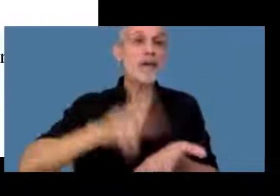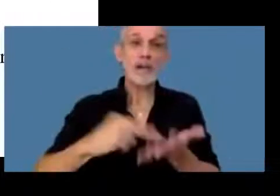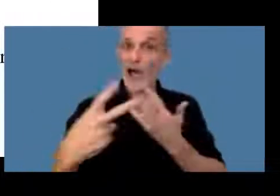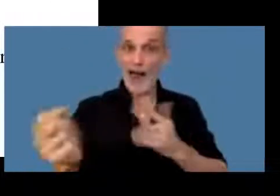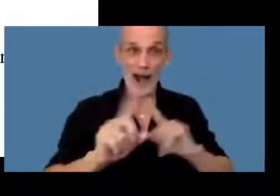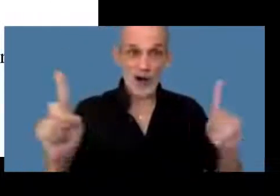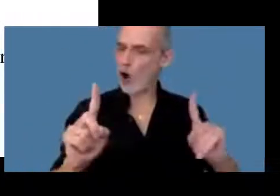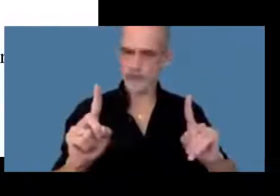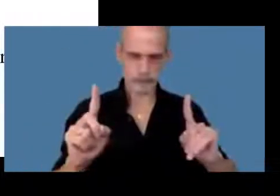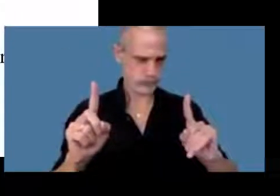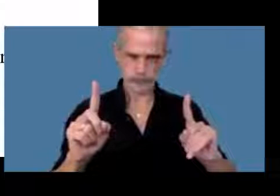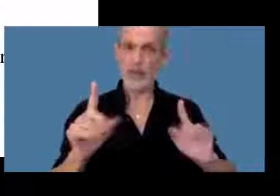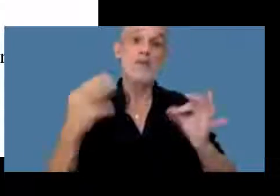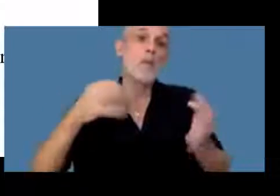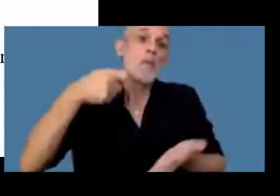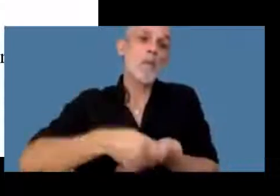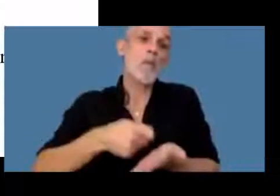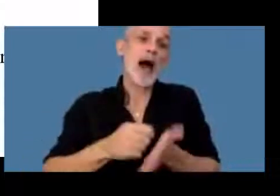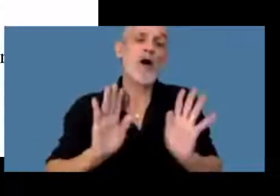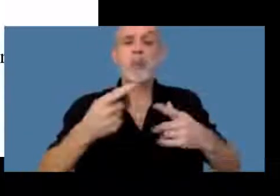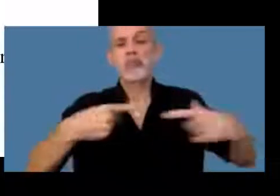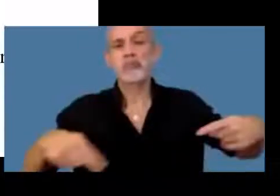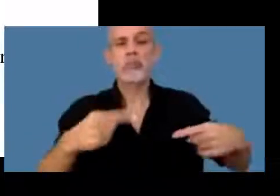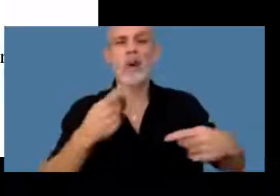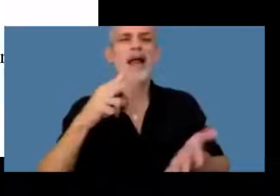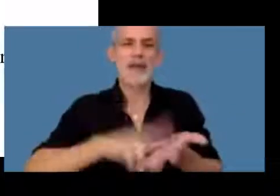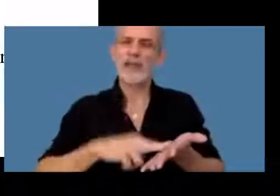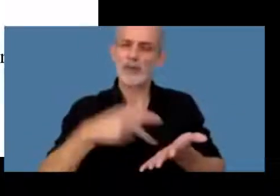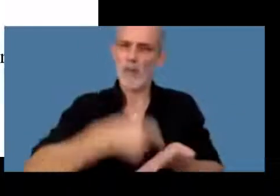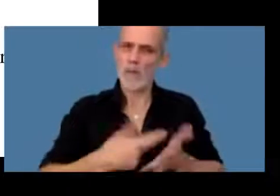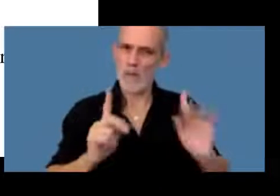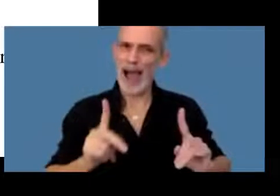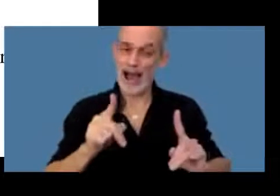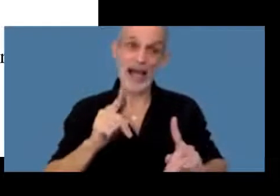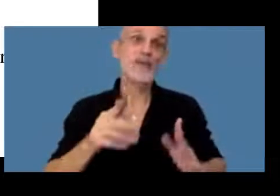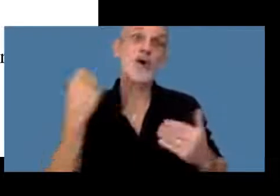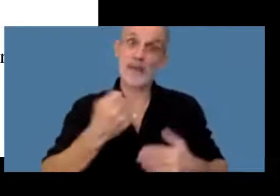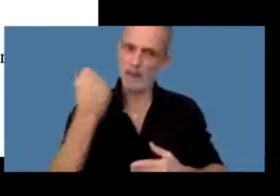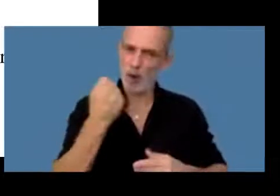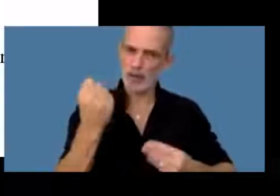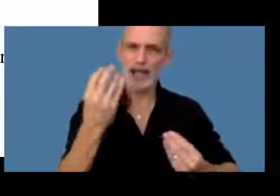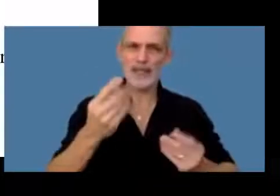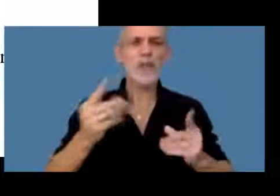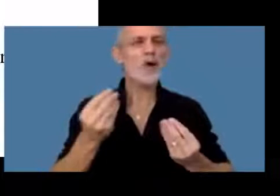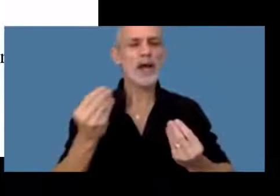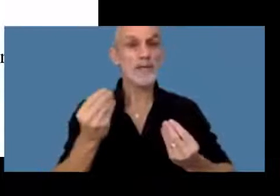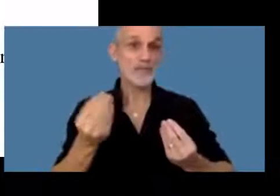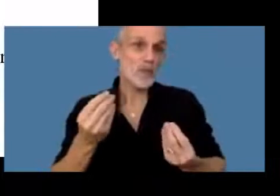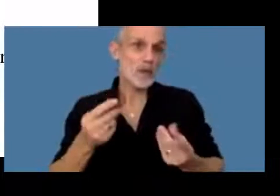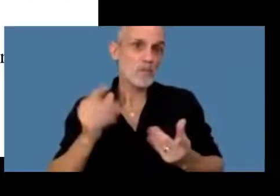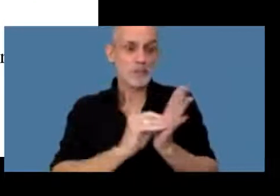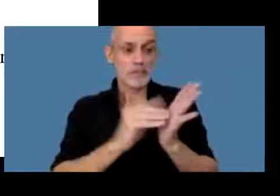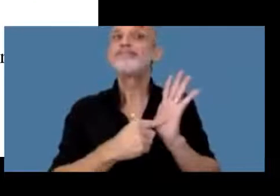ganancias. Sería un pago en especie grabado, ¿sí? Esto es relevante porque también pone como condición